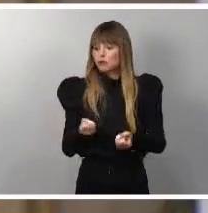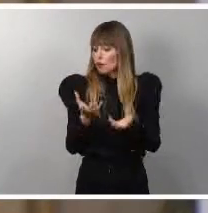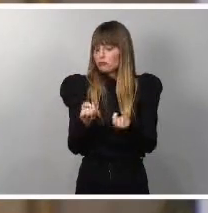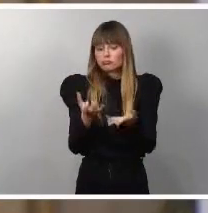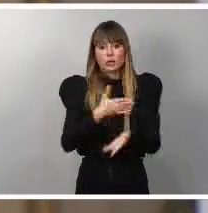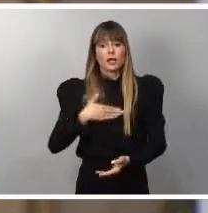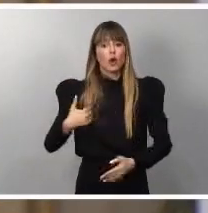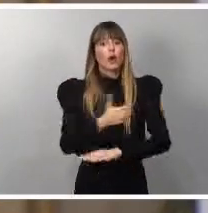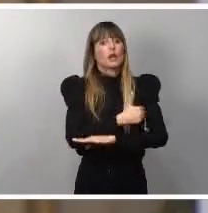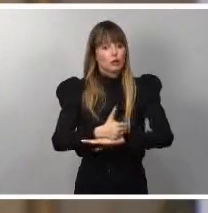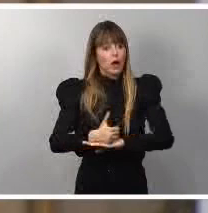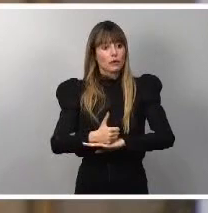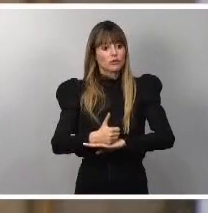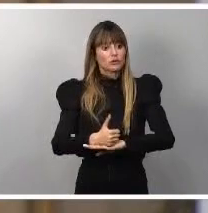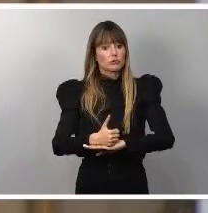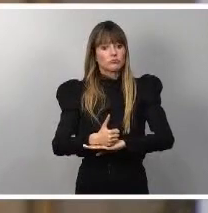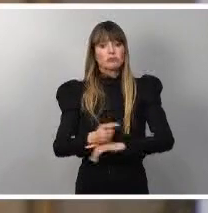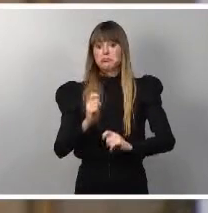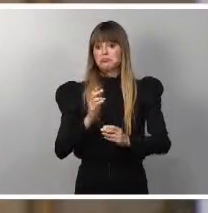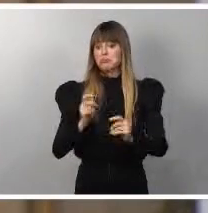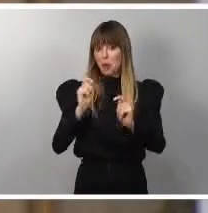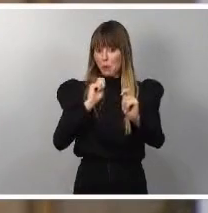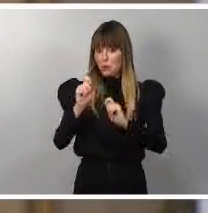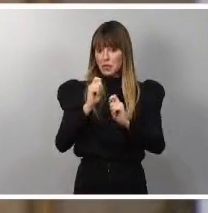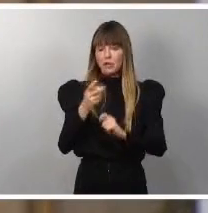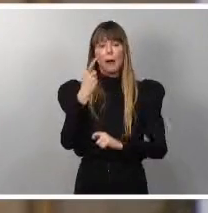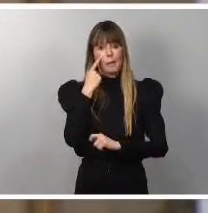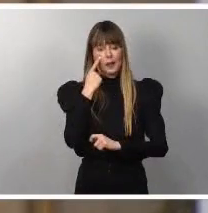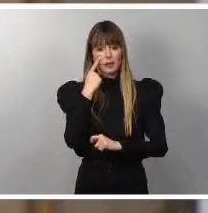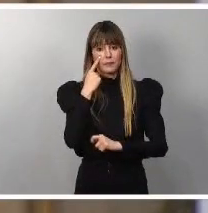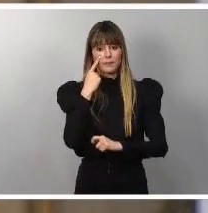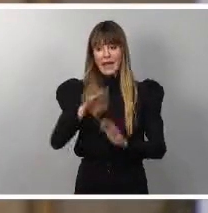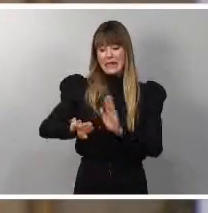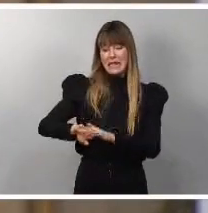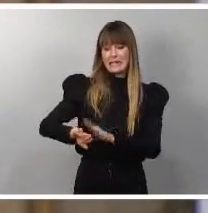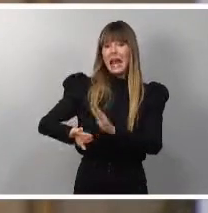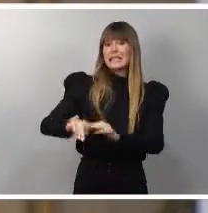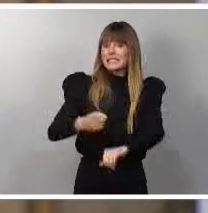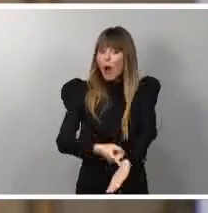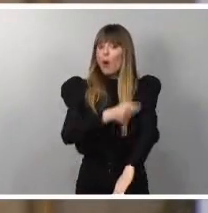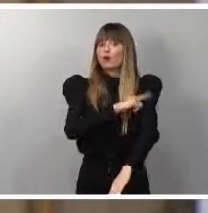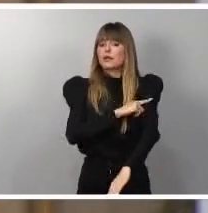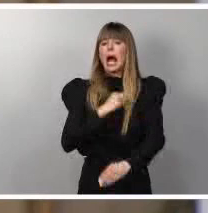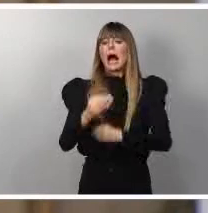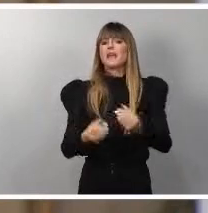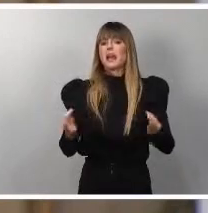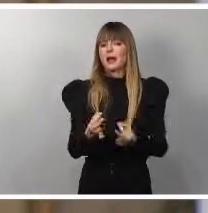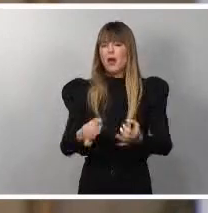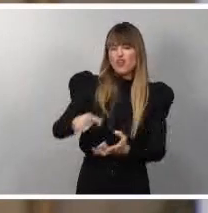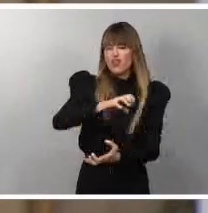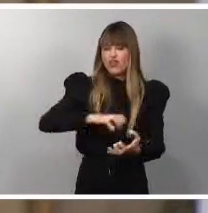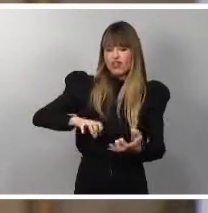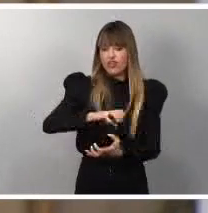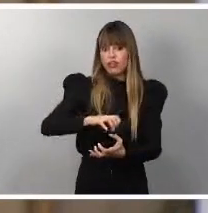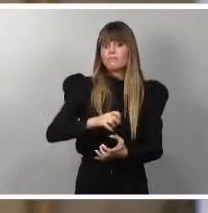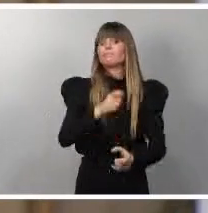los ciudadanos que estén viendo esta rueda de prensa. Entiendo cuál es la lógica de la derecha y la ultraderecha, que es desmovilizar y crear desafección en todos aquellos ciudadanos